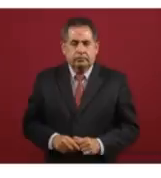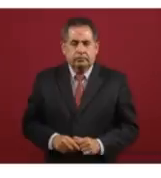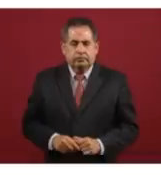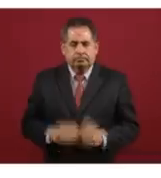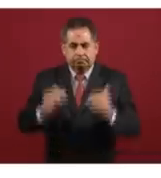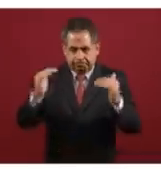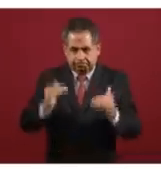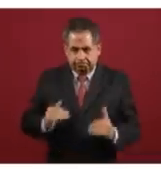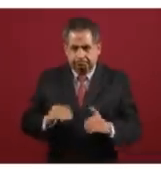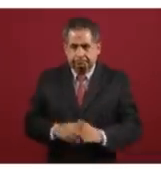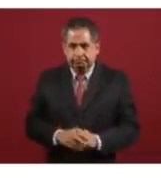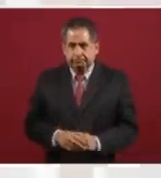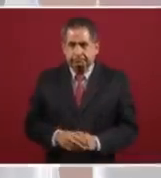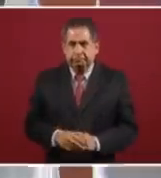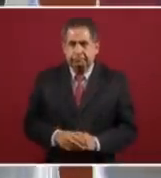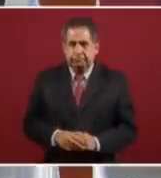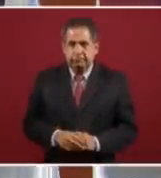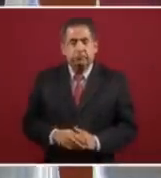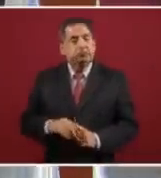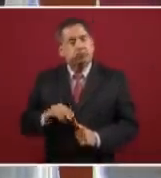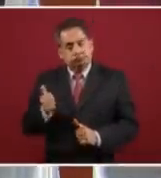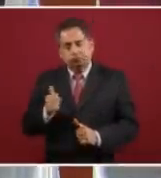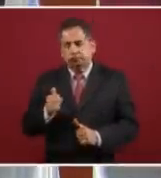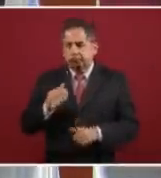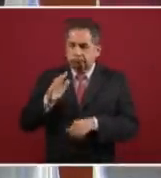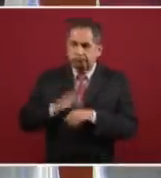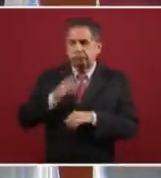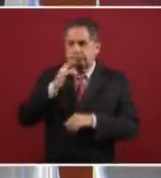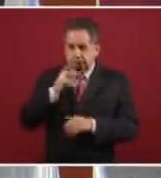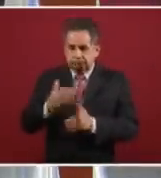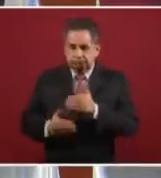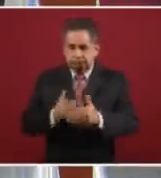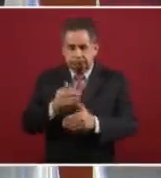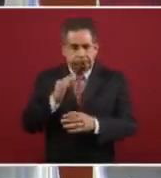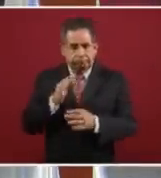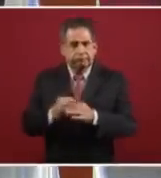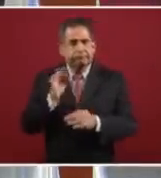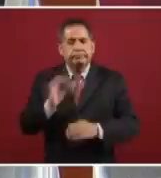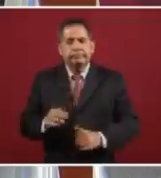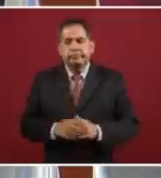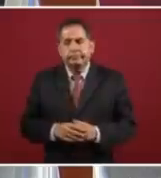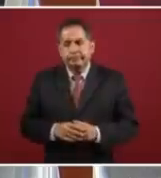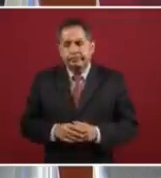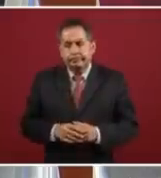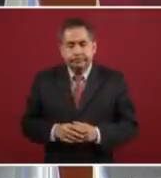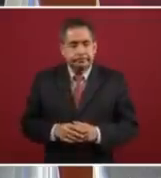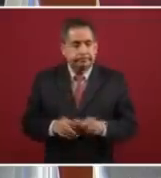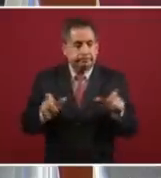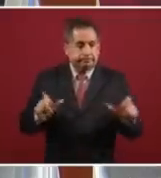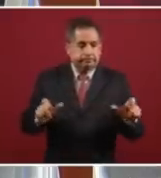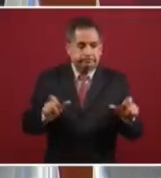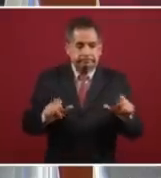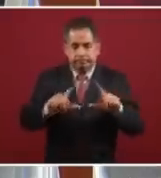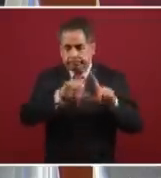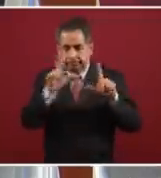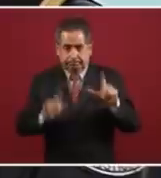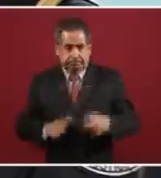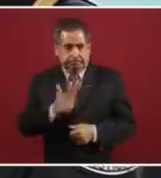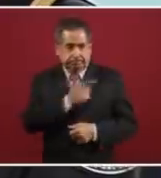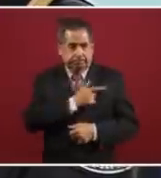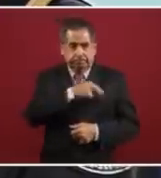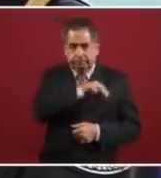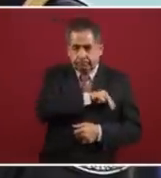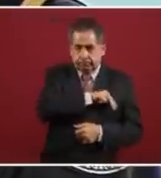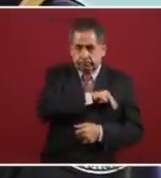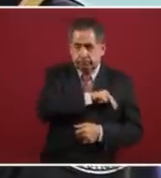Adelante. Otro avance que se ha tenido en la Guardia Nacional es que para efecto